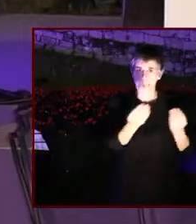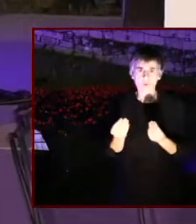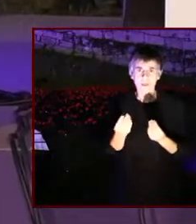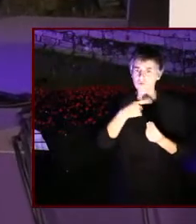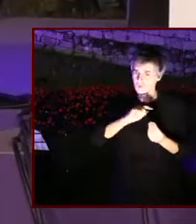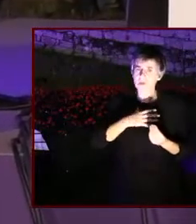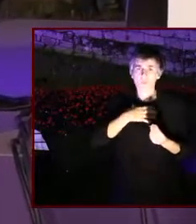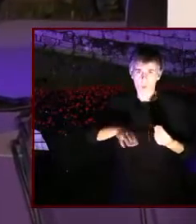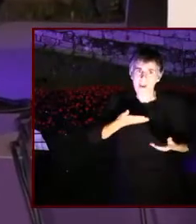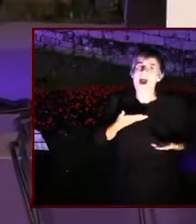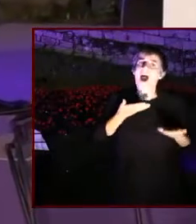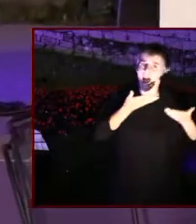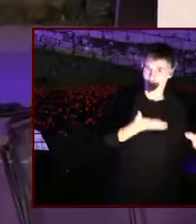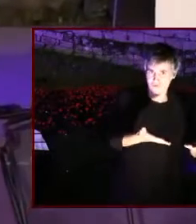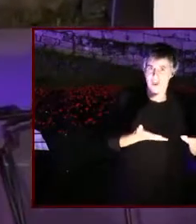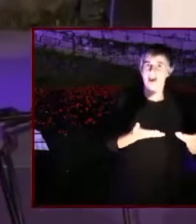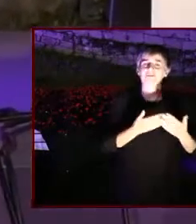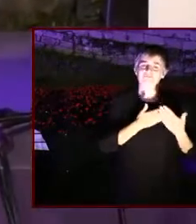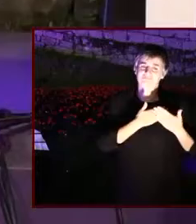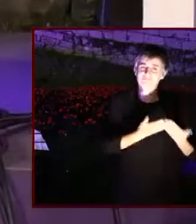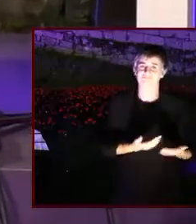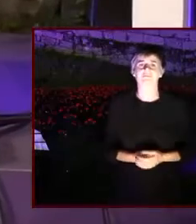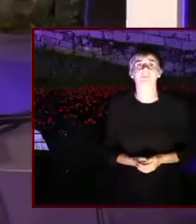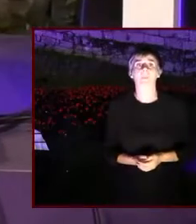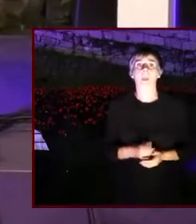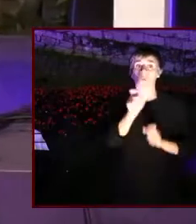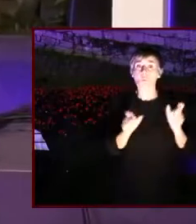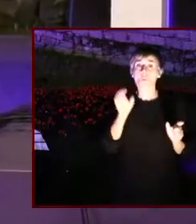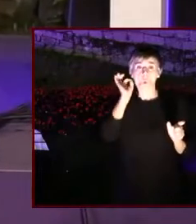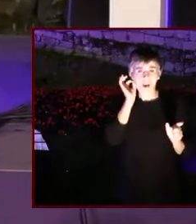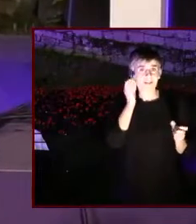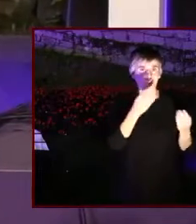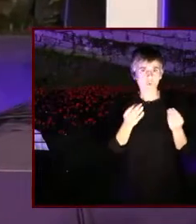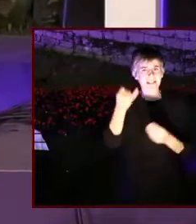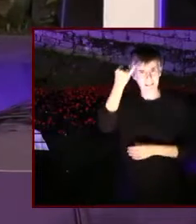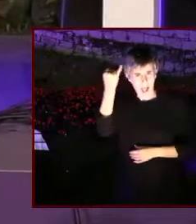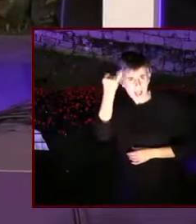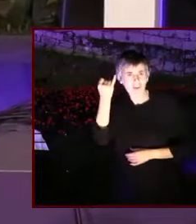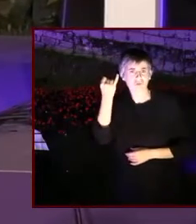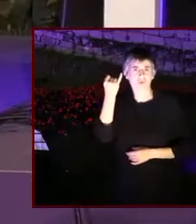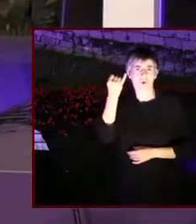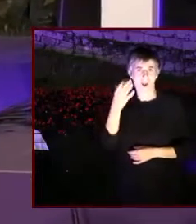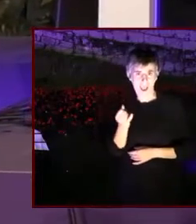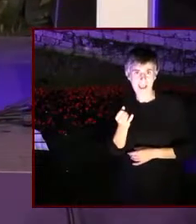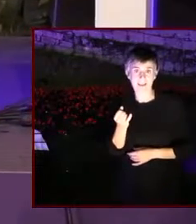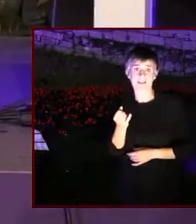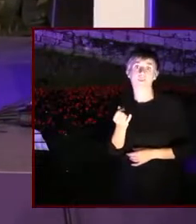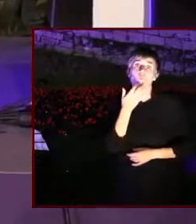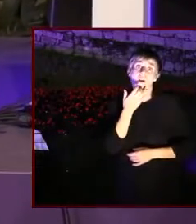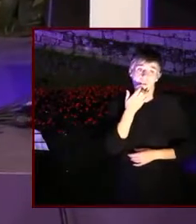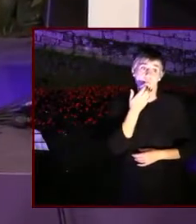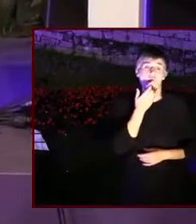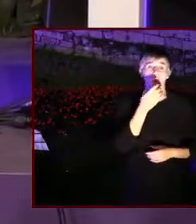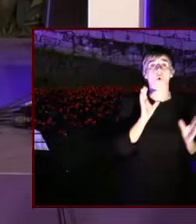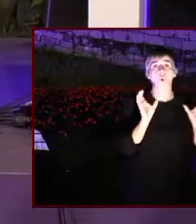axudar. Entre esas mulleres xenerosas e talentosas están o grupo de mentoras desta edición,